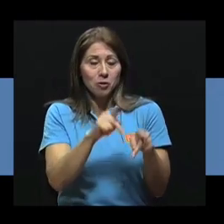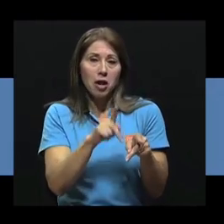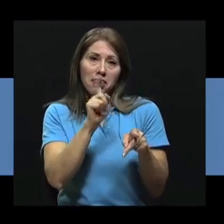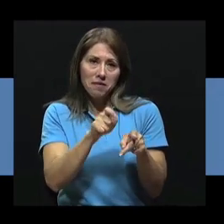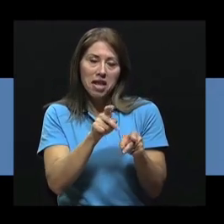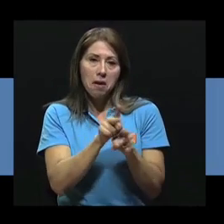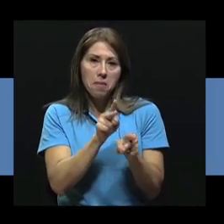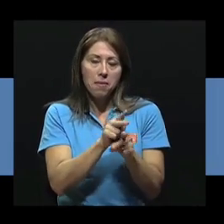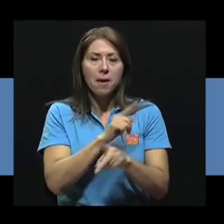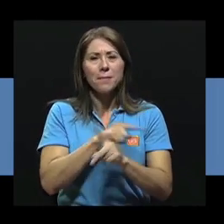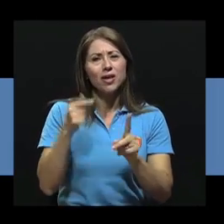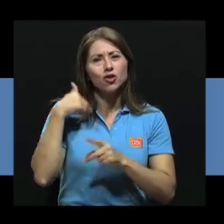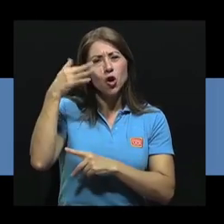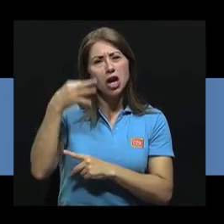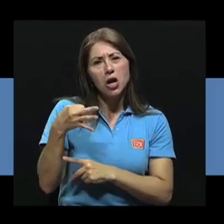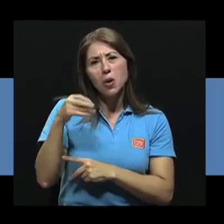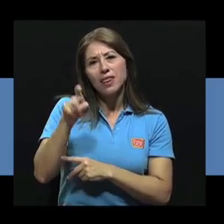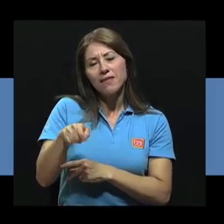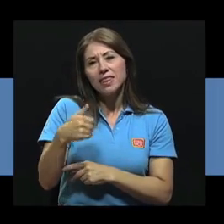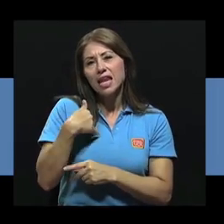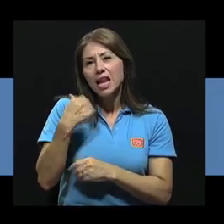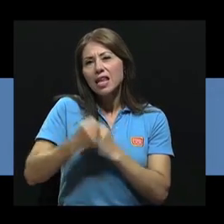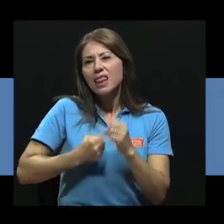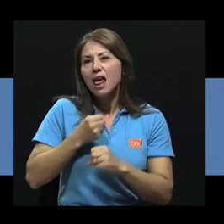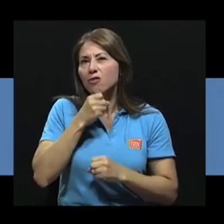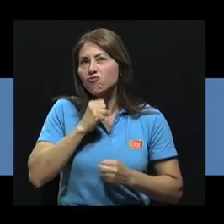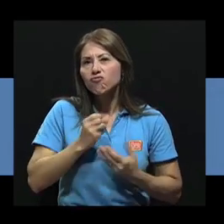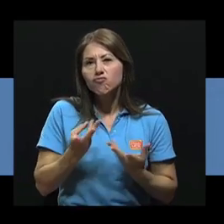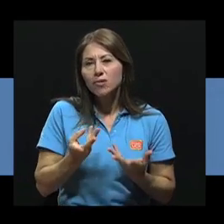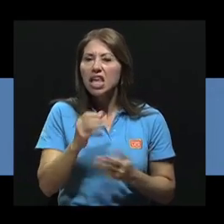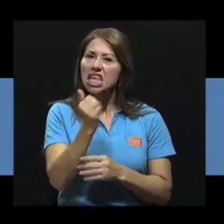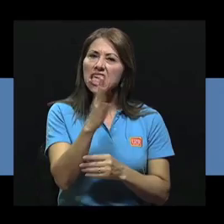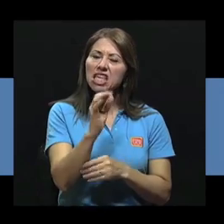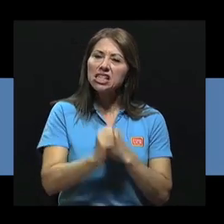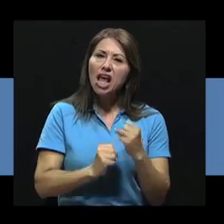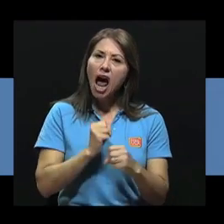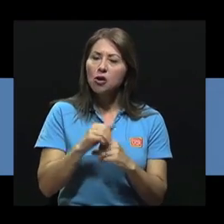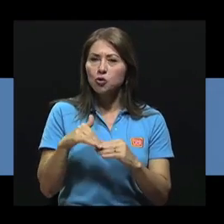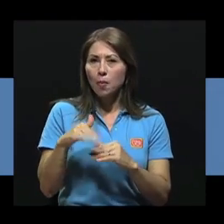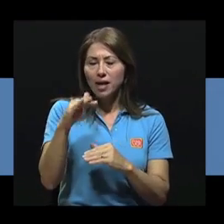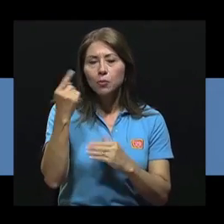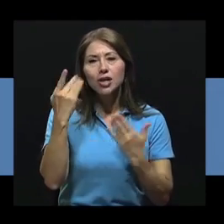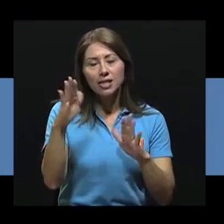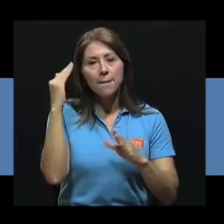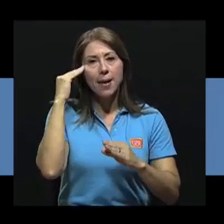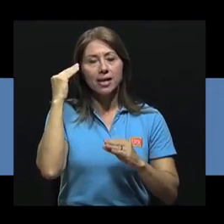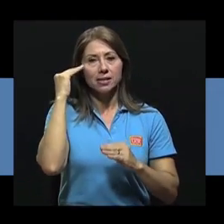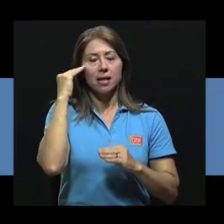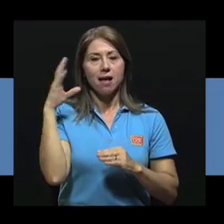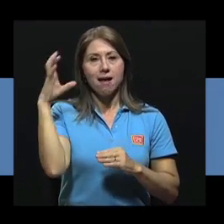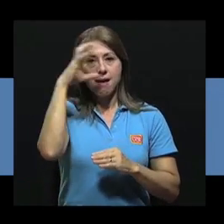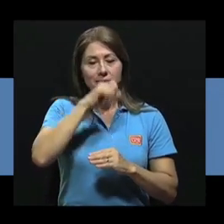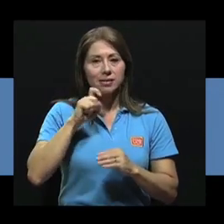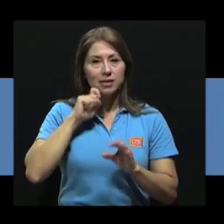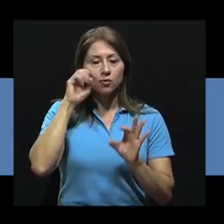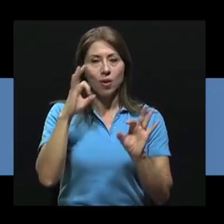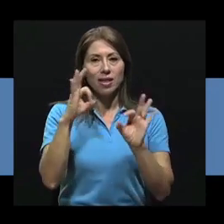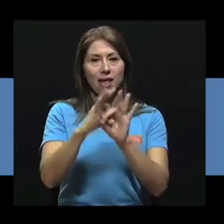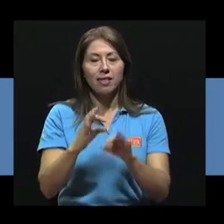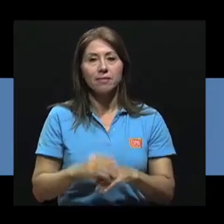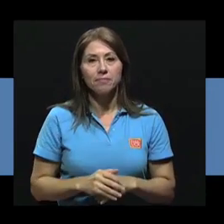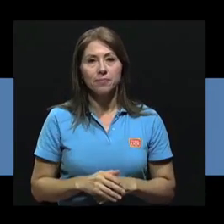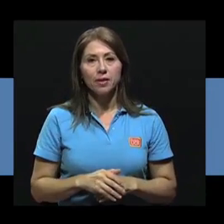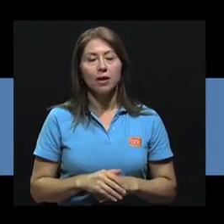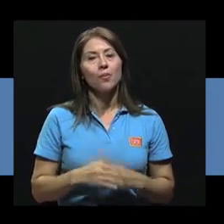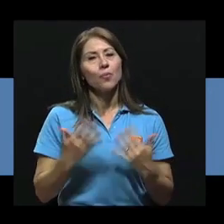que ellos deberían tener 15 o más, porque ya hay como una conciencia más sobre la sexualidad.